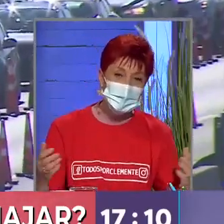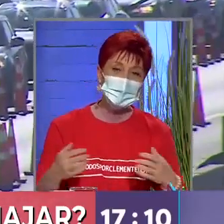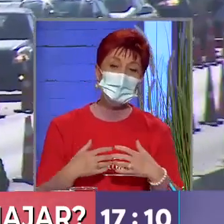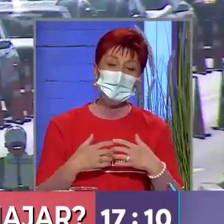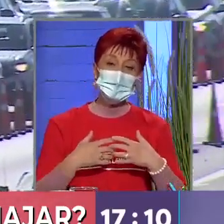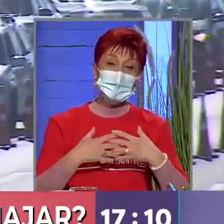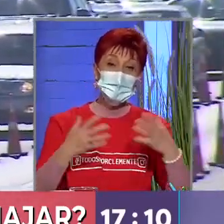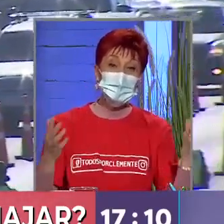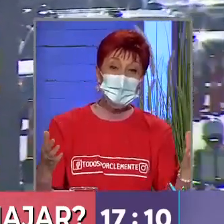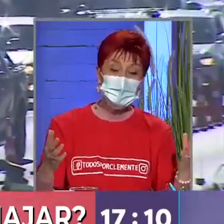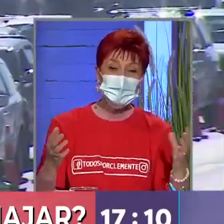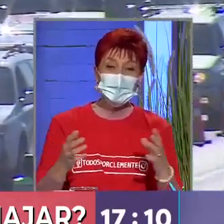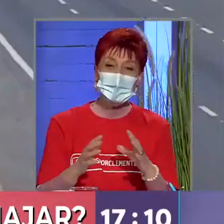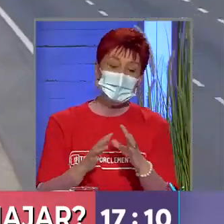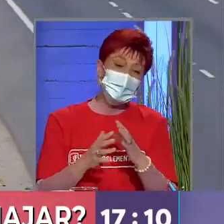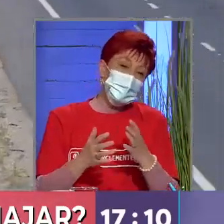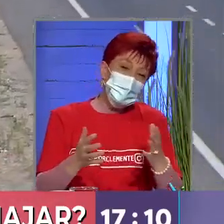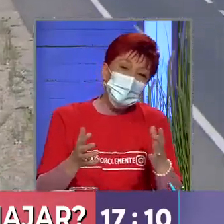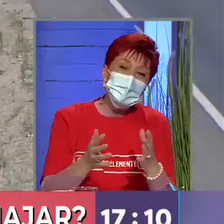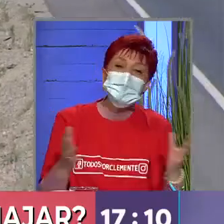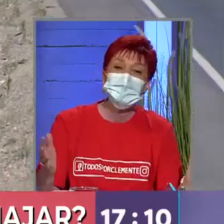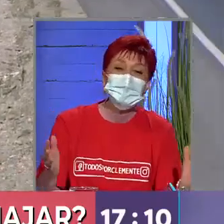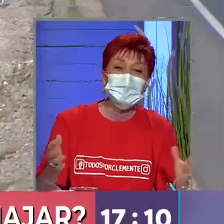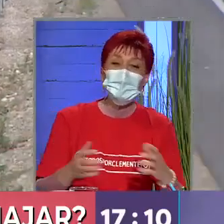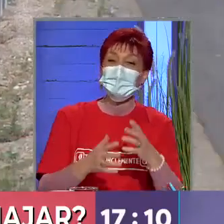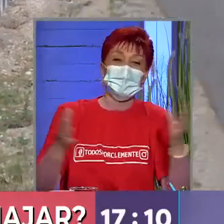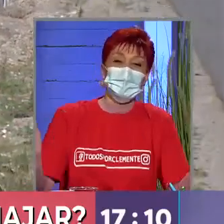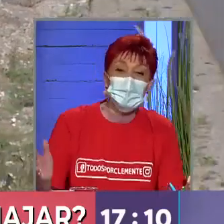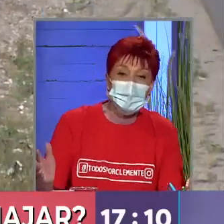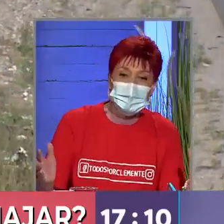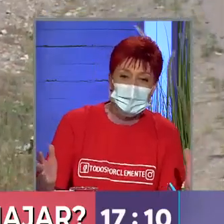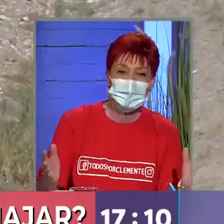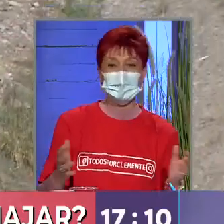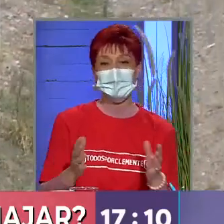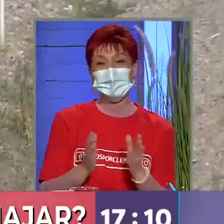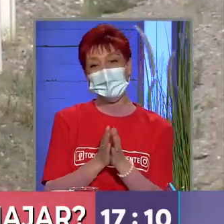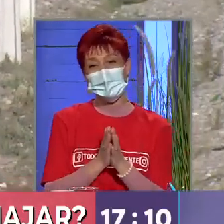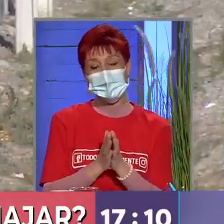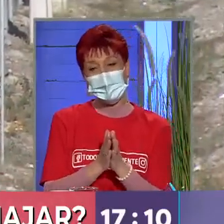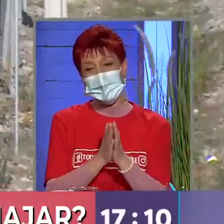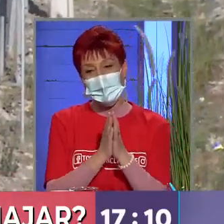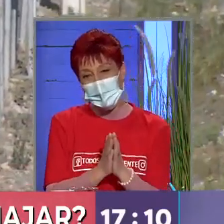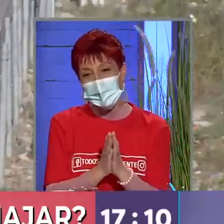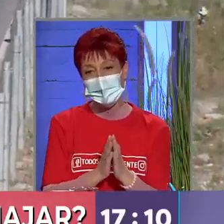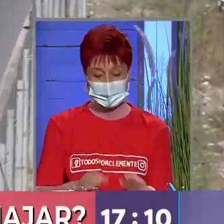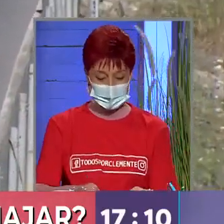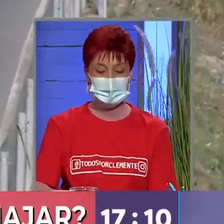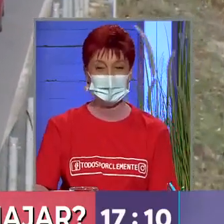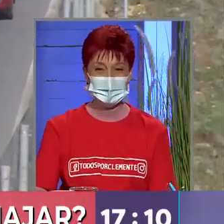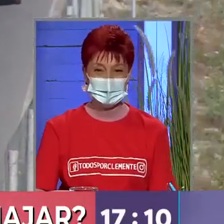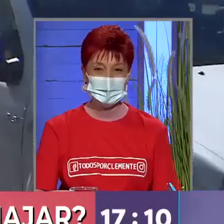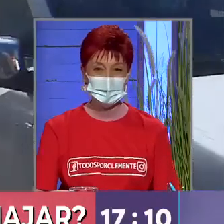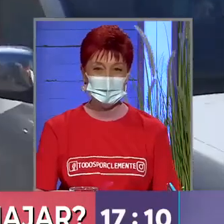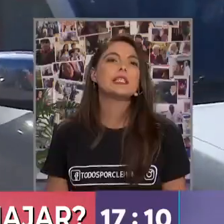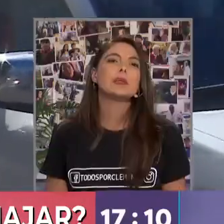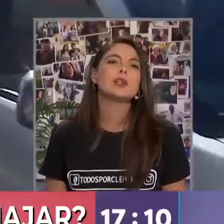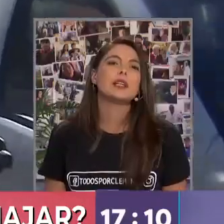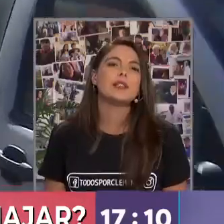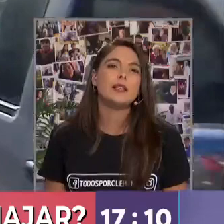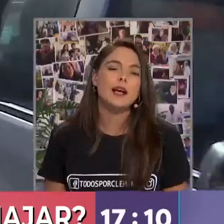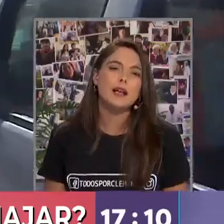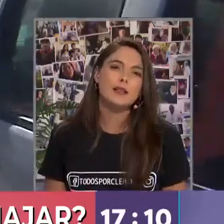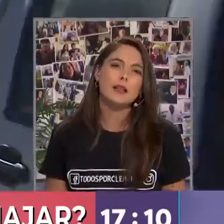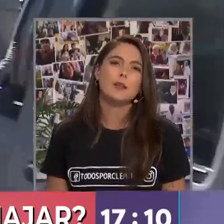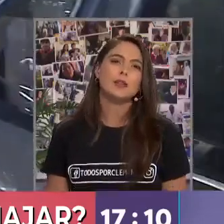mayor movilidad, tenemos permisos, no necesitamos usar todos los permisos, sea prudente. No, y aprovechemos